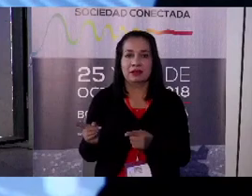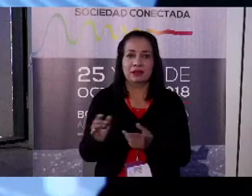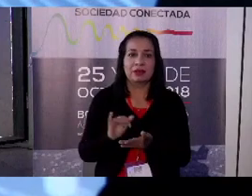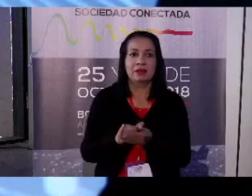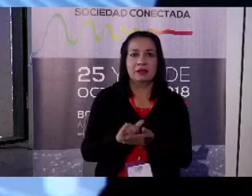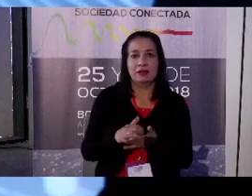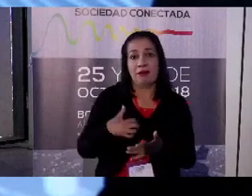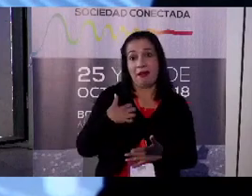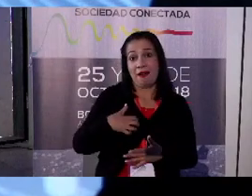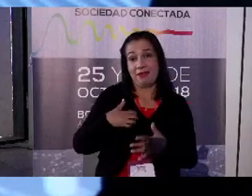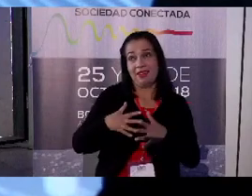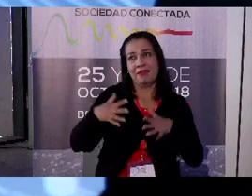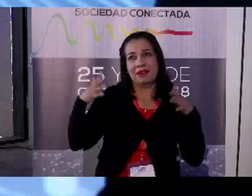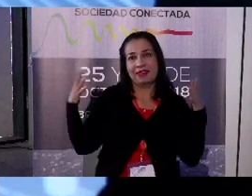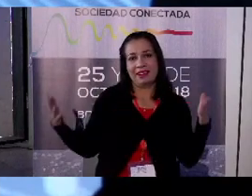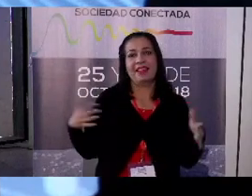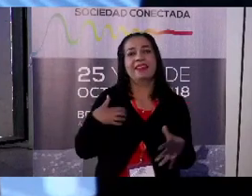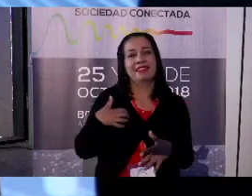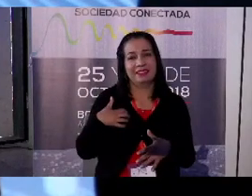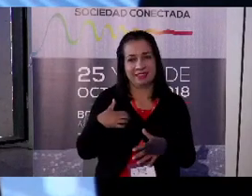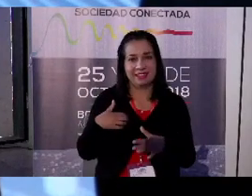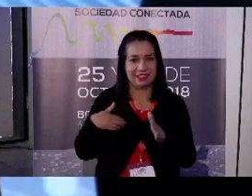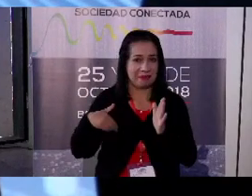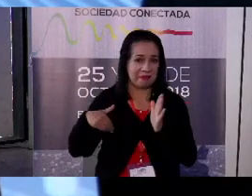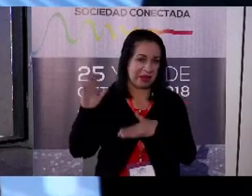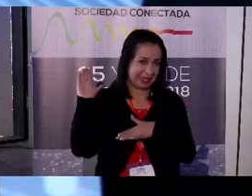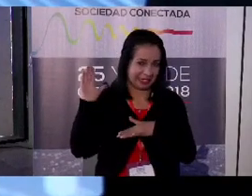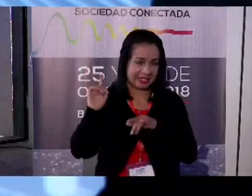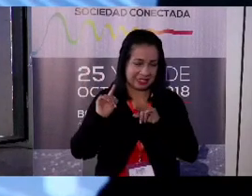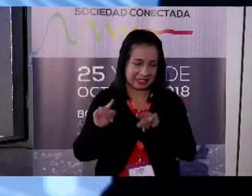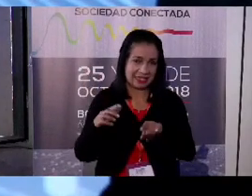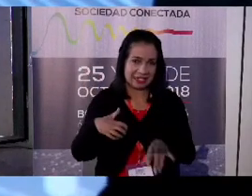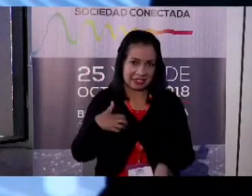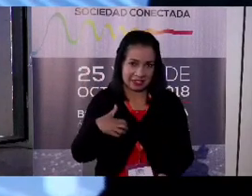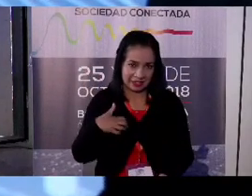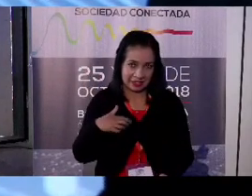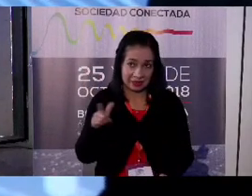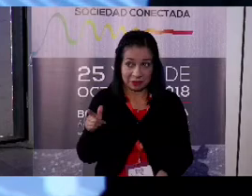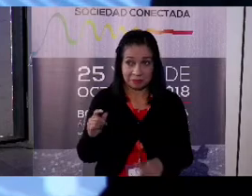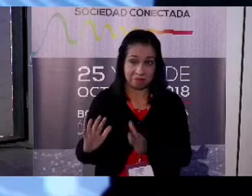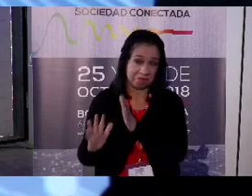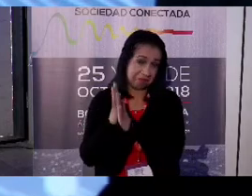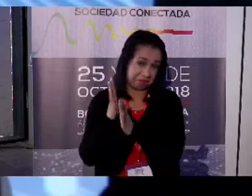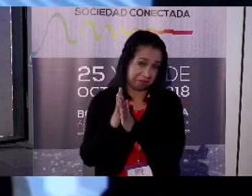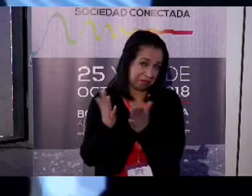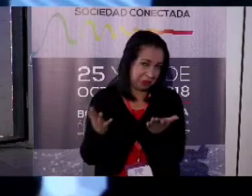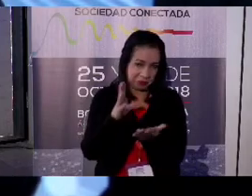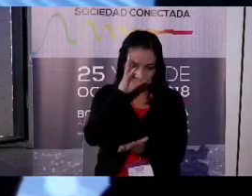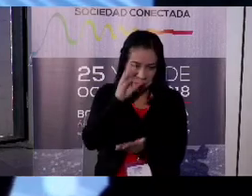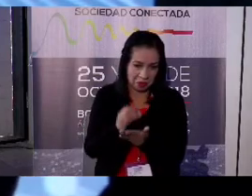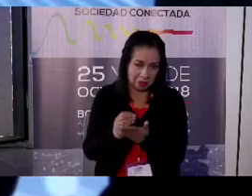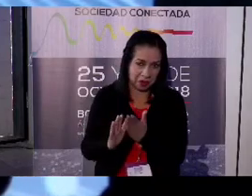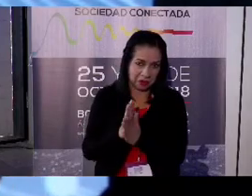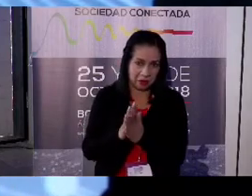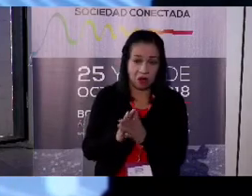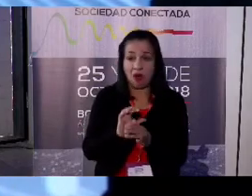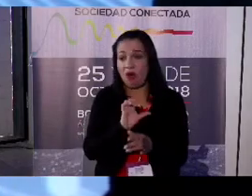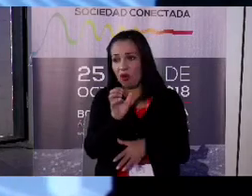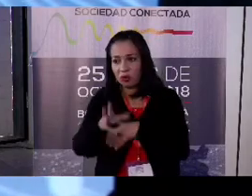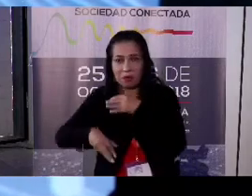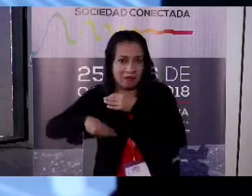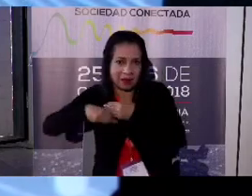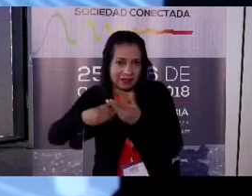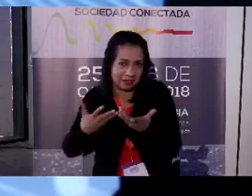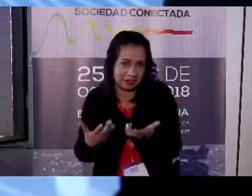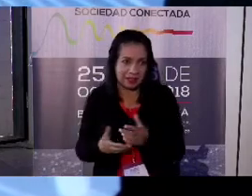Argentina es el más grande es el más grande que tenemos y tal vez Glen si nos pudieras aportar y el que quisiera Agar algo